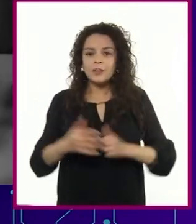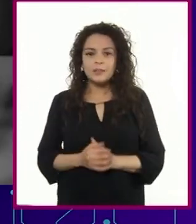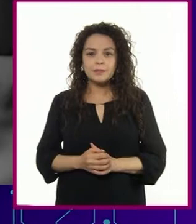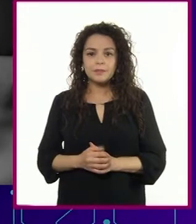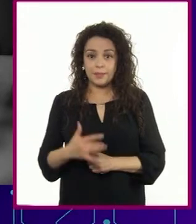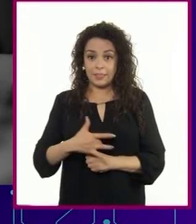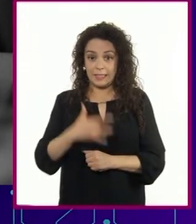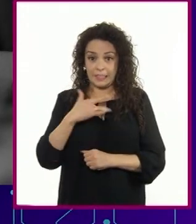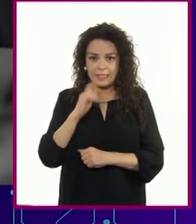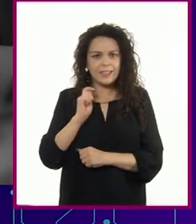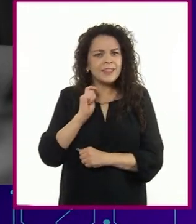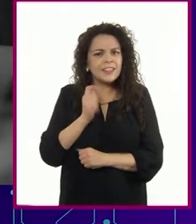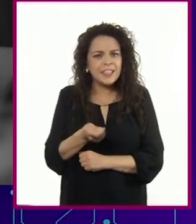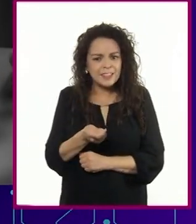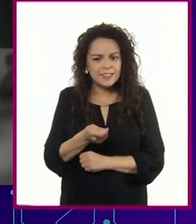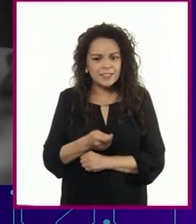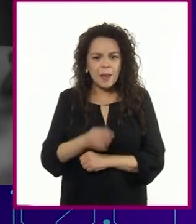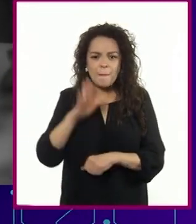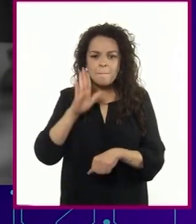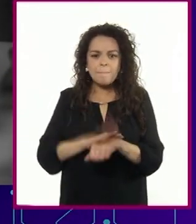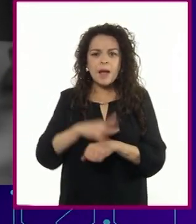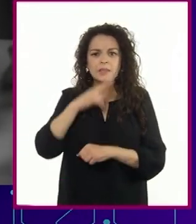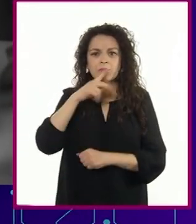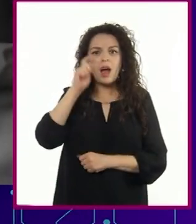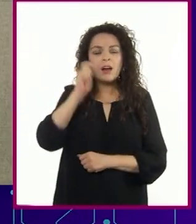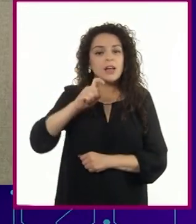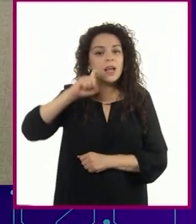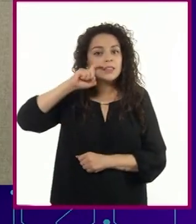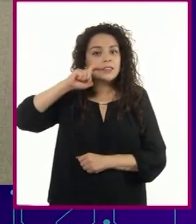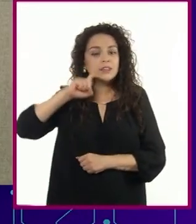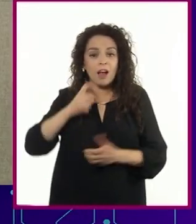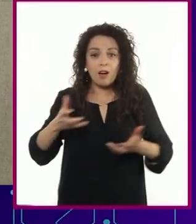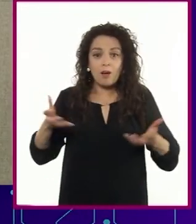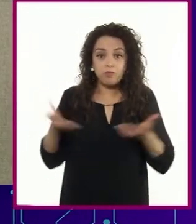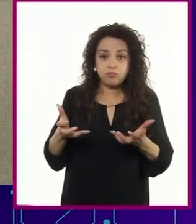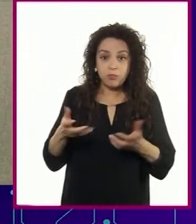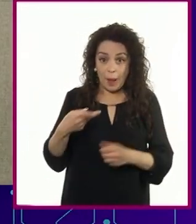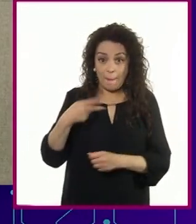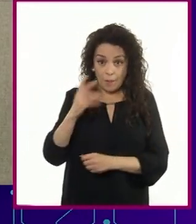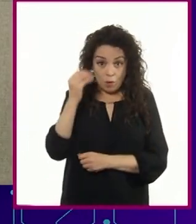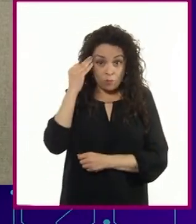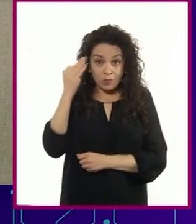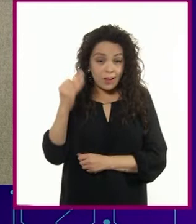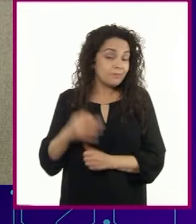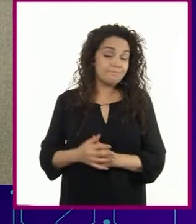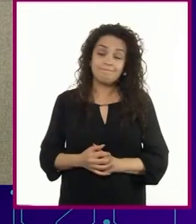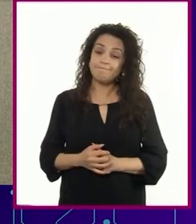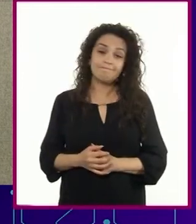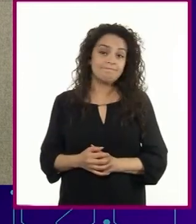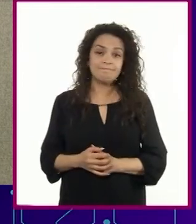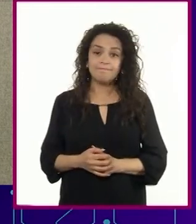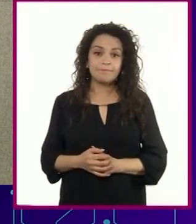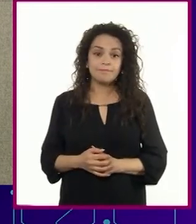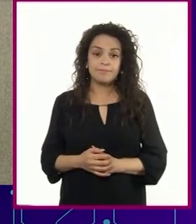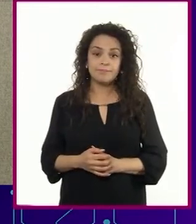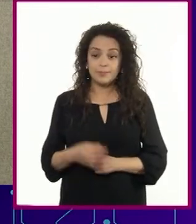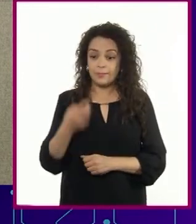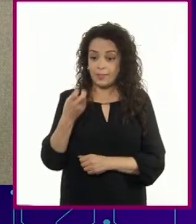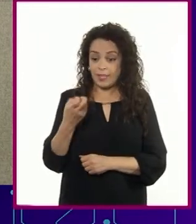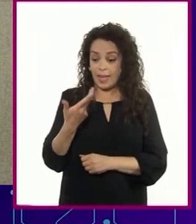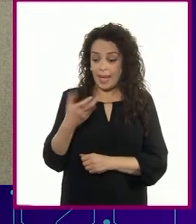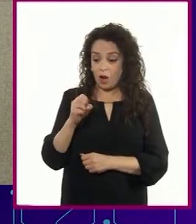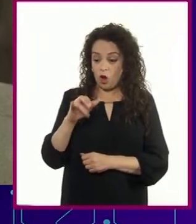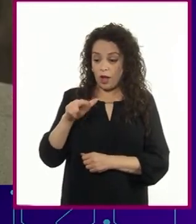una sensación de mejor desempeño sexual, pero no por mucho tiempo. La heroína es